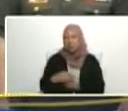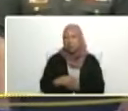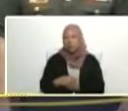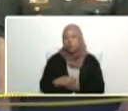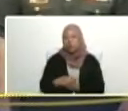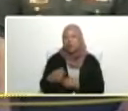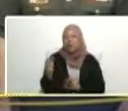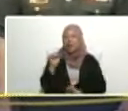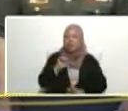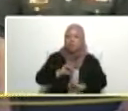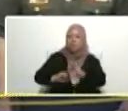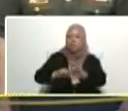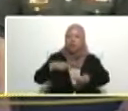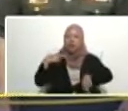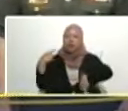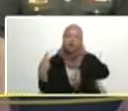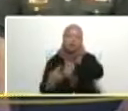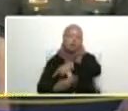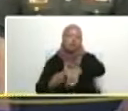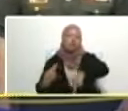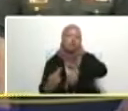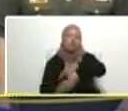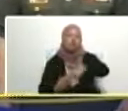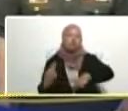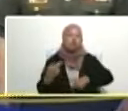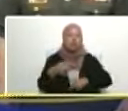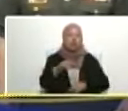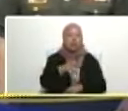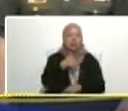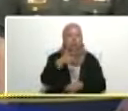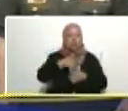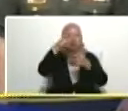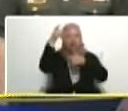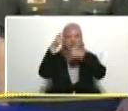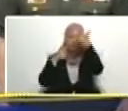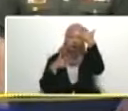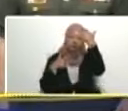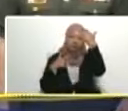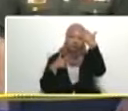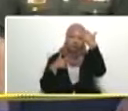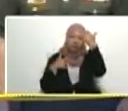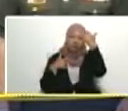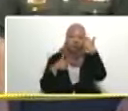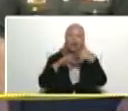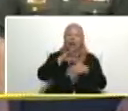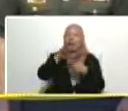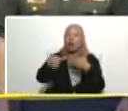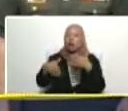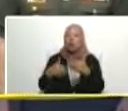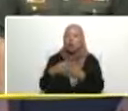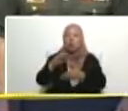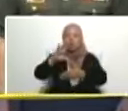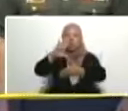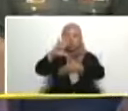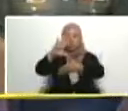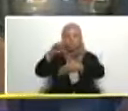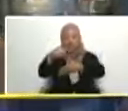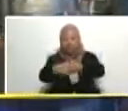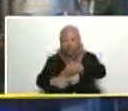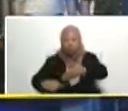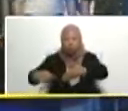huracán revolucionario que significaba el comandante Hugo Chávez para toda la región, para toda Sudamérica y para todo el